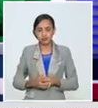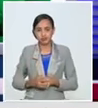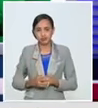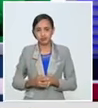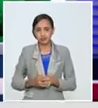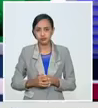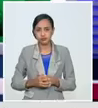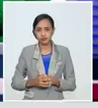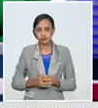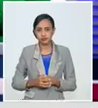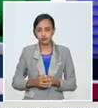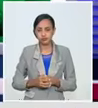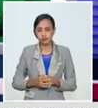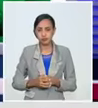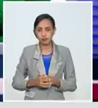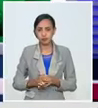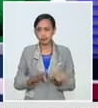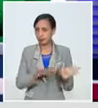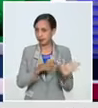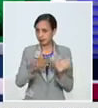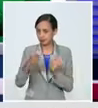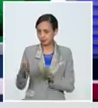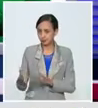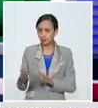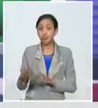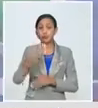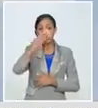De esta forma, Cuba, con